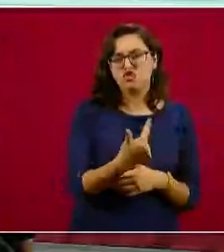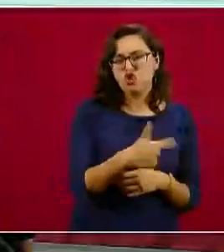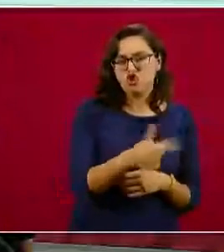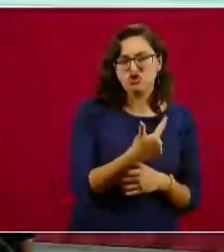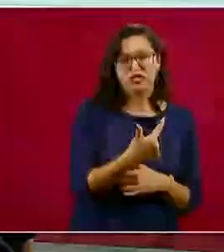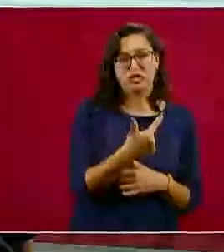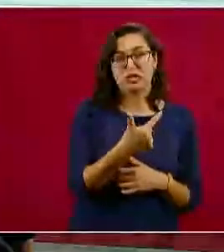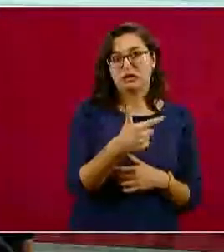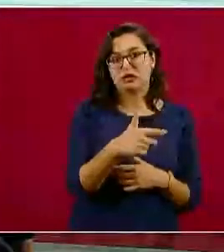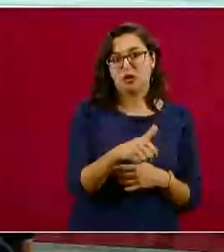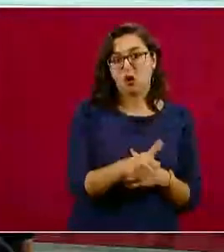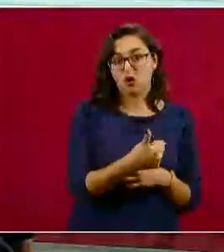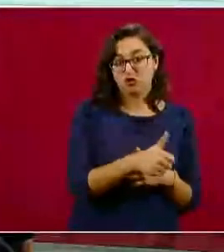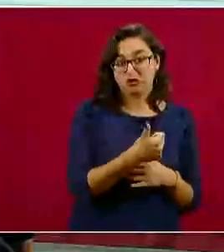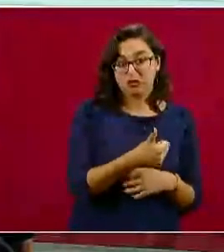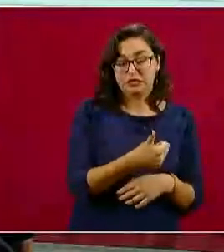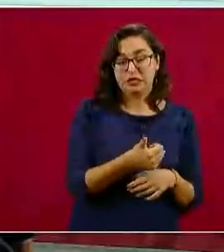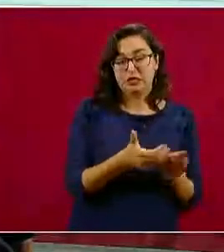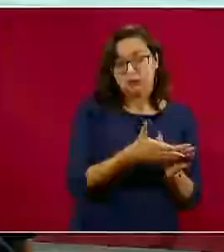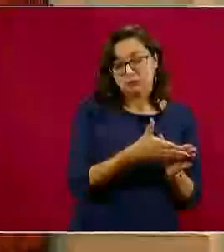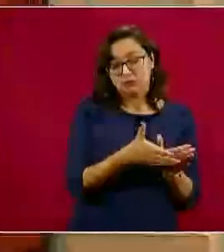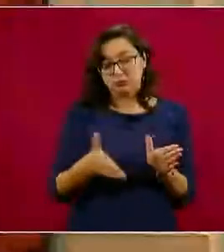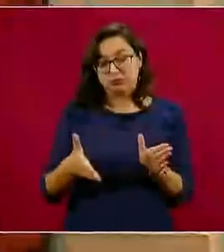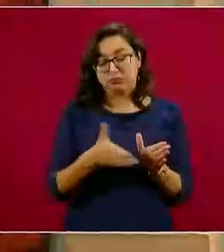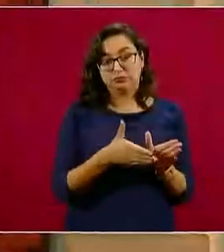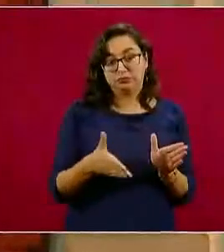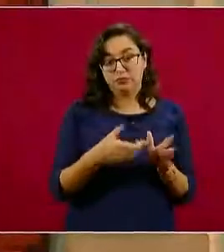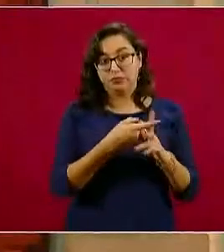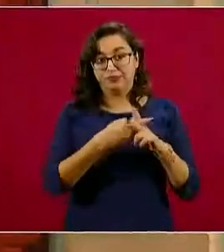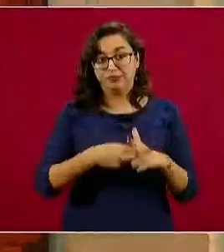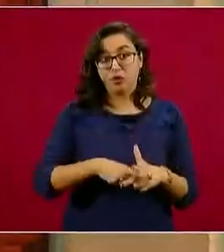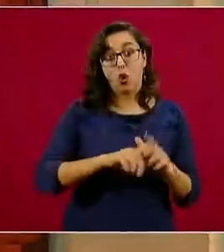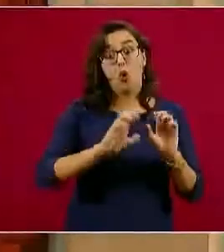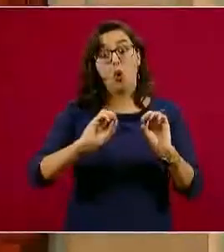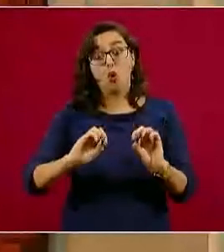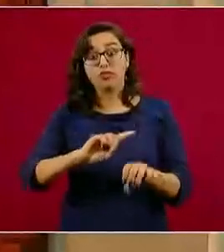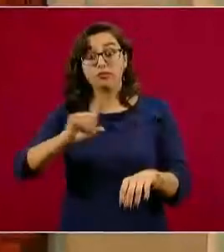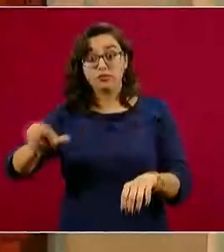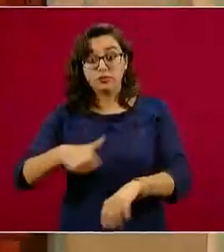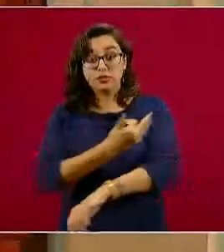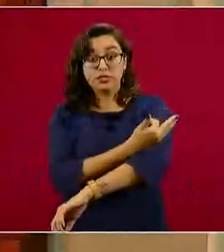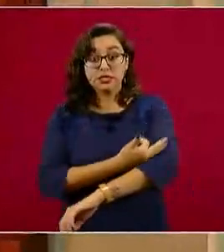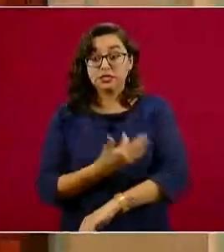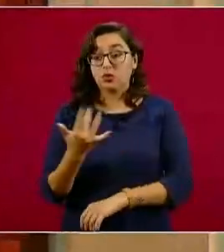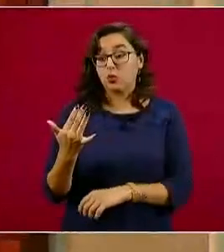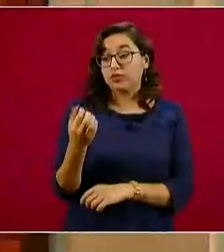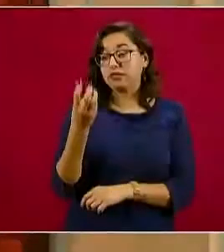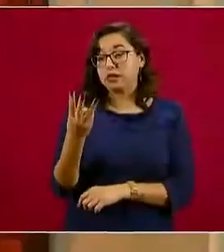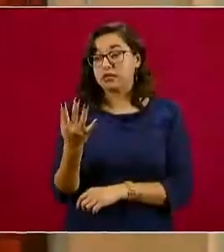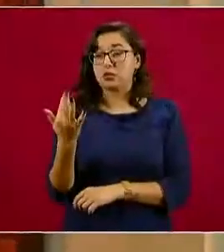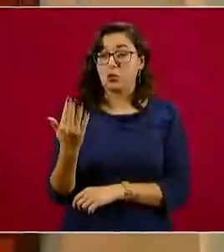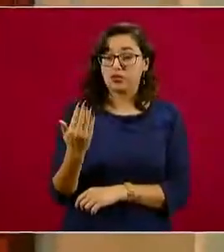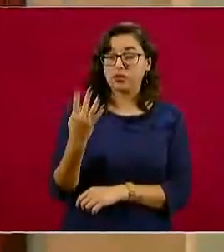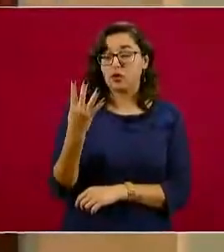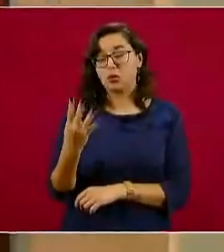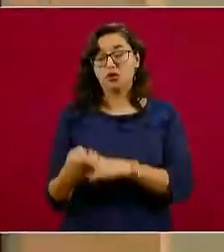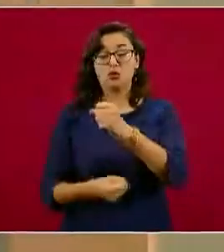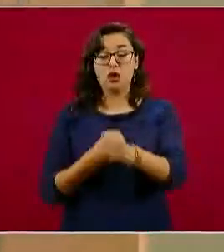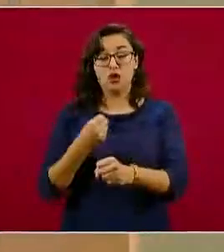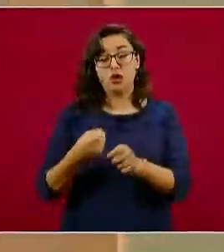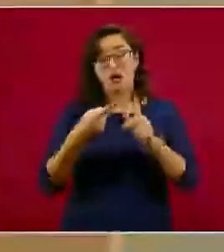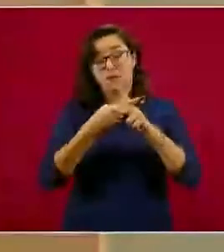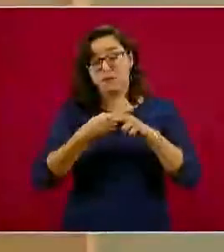años, o edades tardías en el que inicia la menopausia, por arriba de los 53, 54, 55 años.